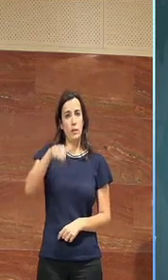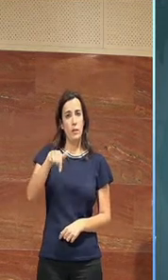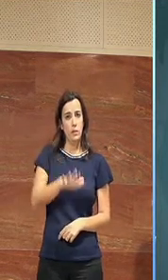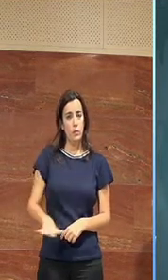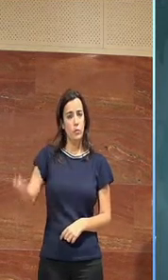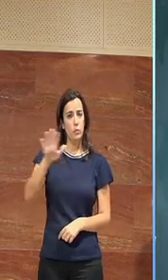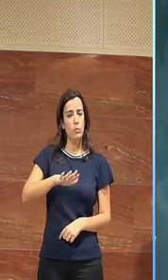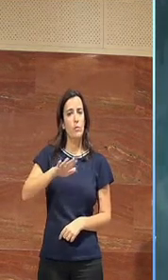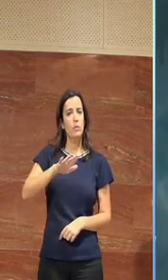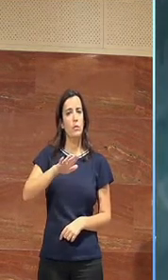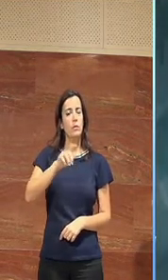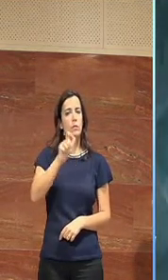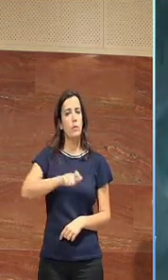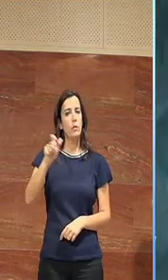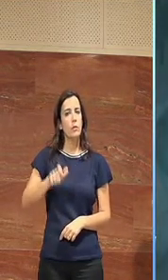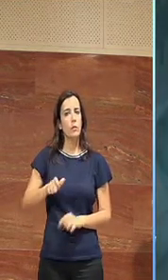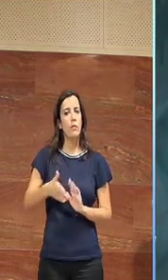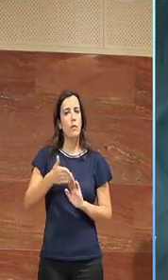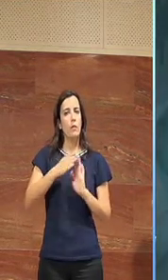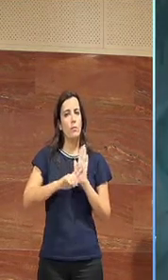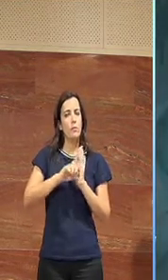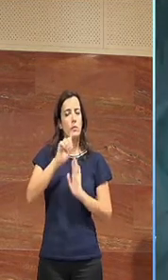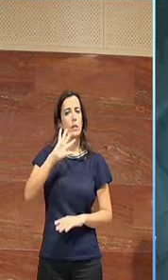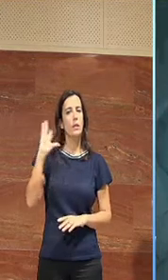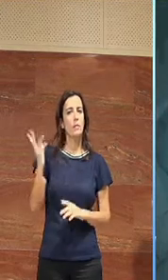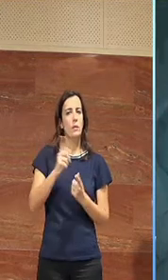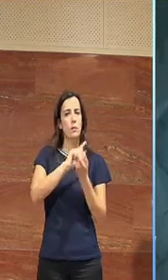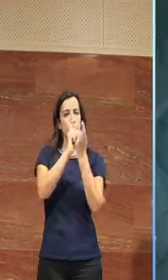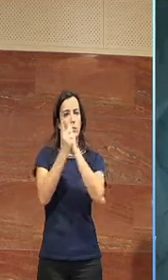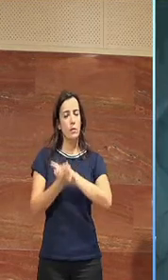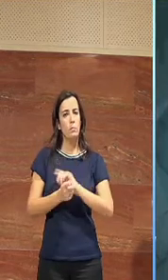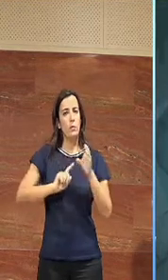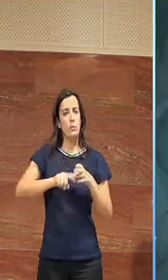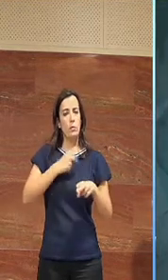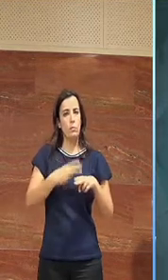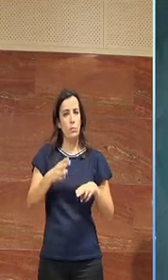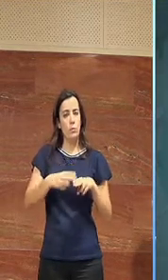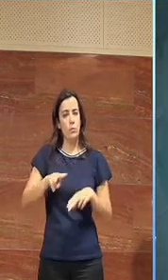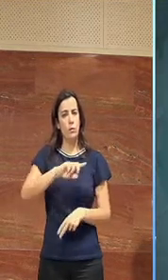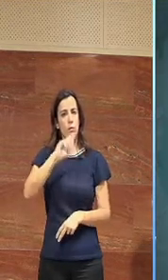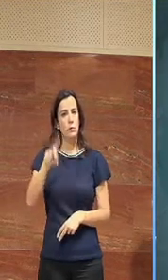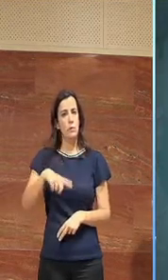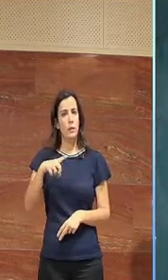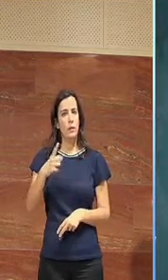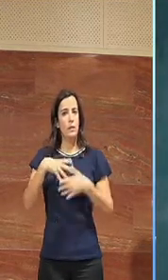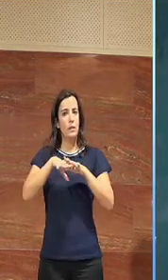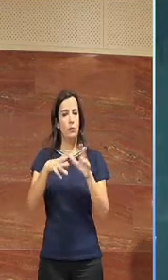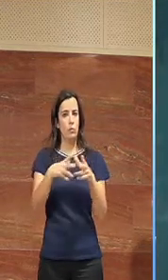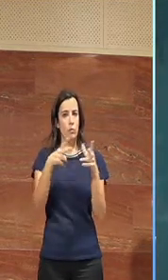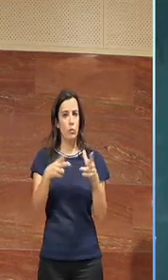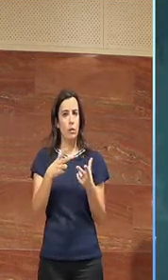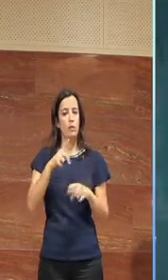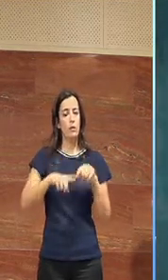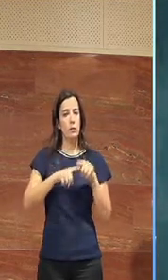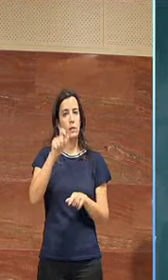en proceso de envejecimiento, el cambio climático y la participación política y la equidad social. A medida de que los